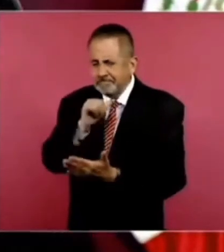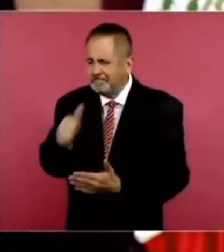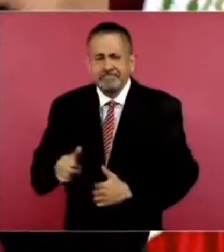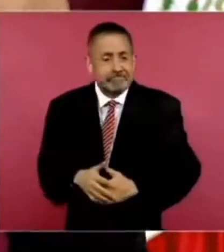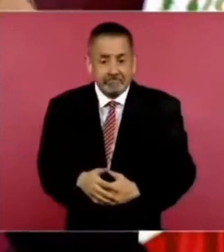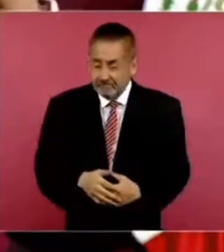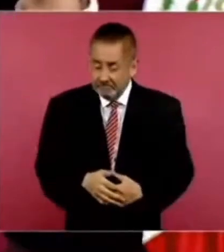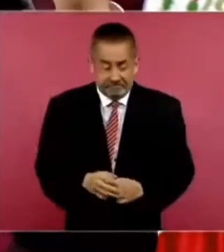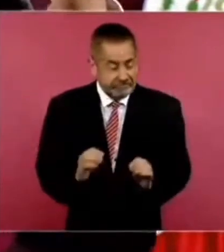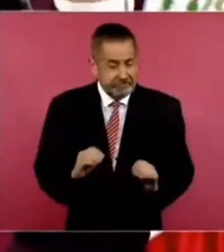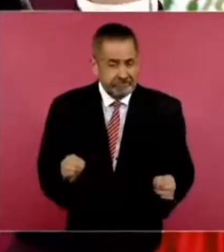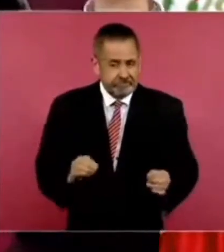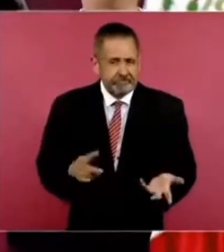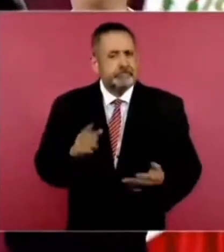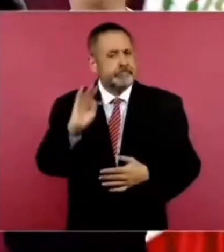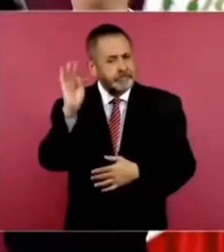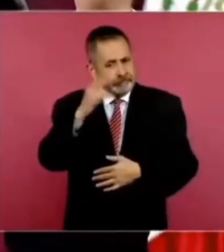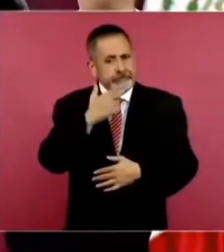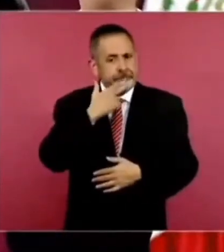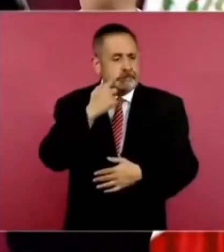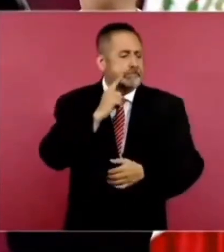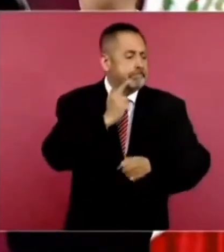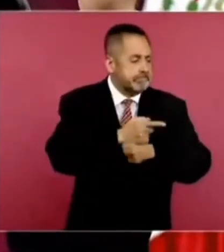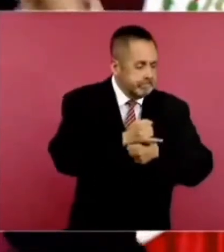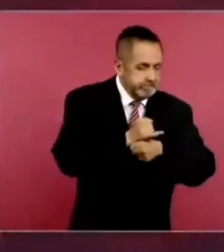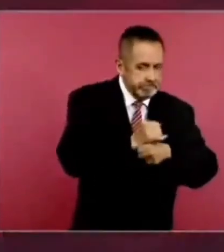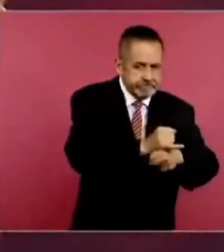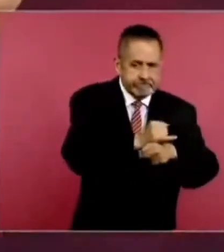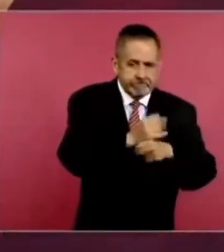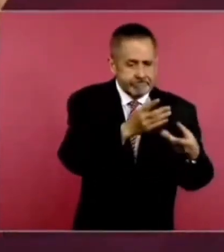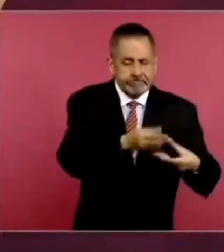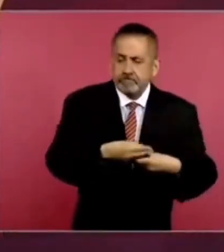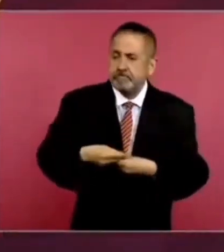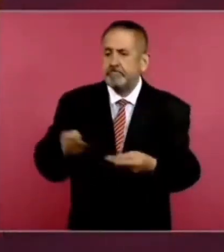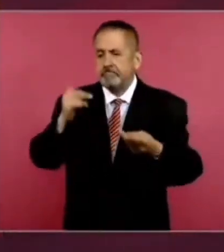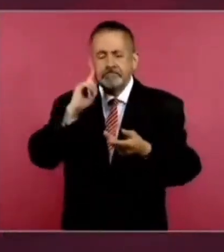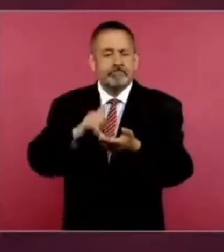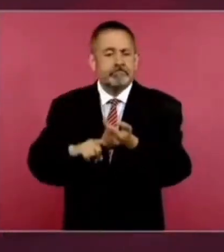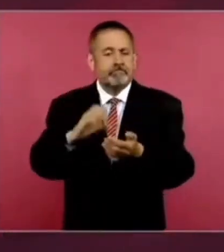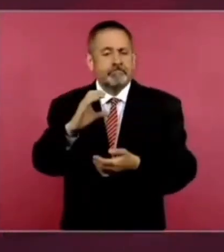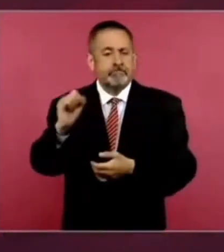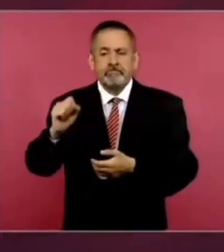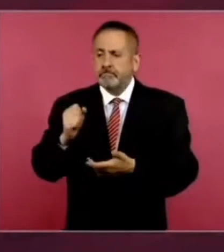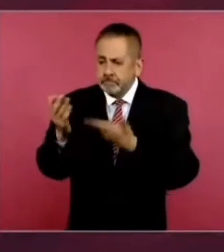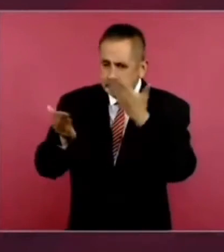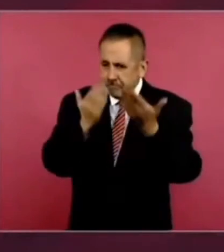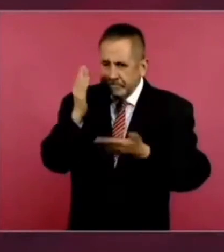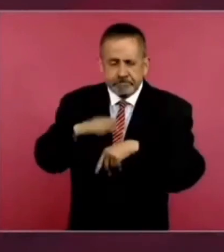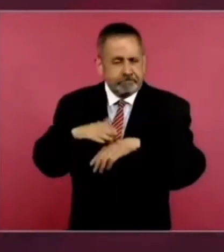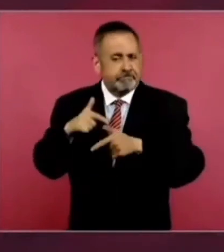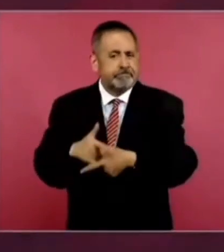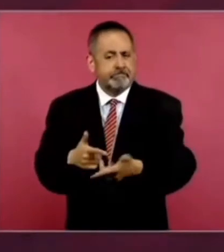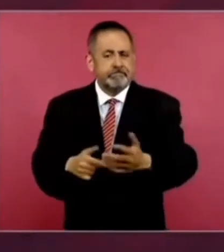Y sería extraordinario el aporte a las ciencias sociales.